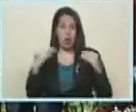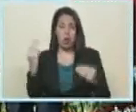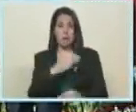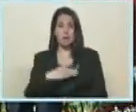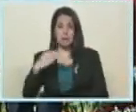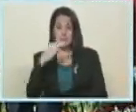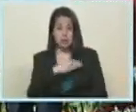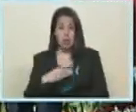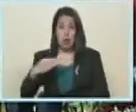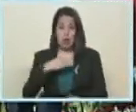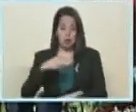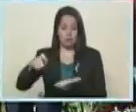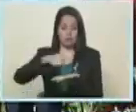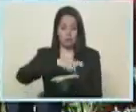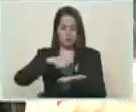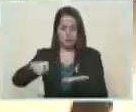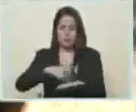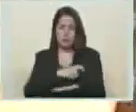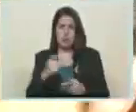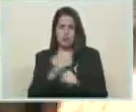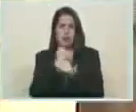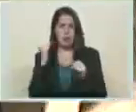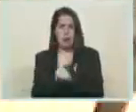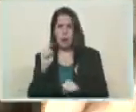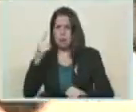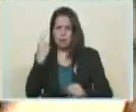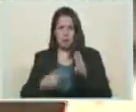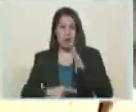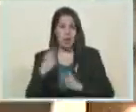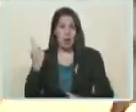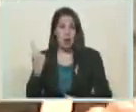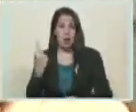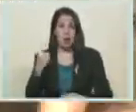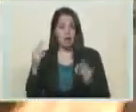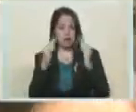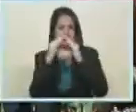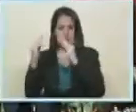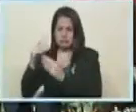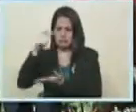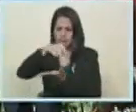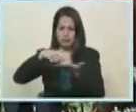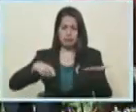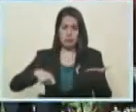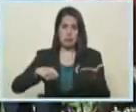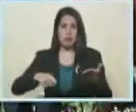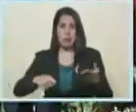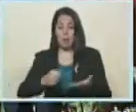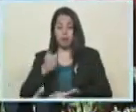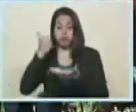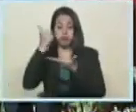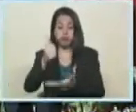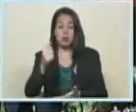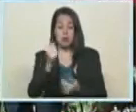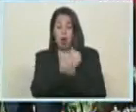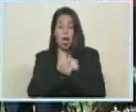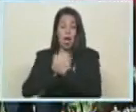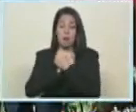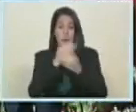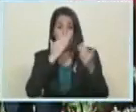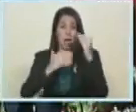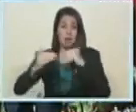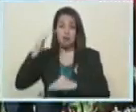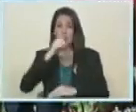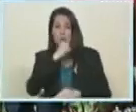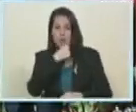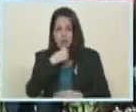misiones, el plan Chamba Juvenil, hogares de la patria, pensiones en amor mayor en